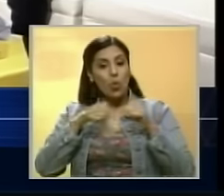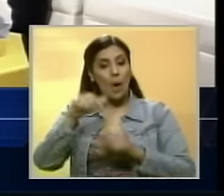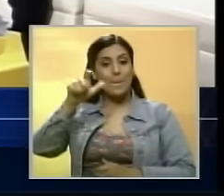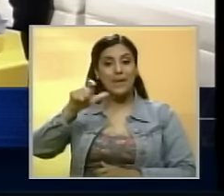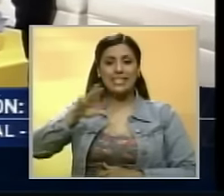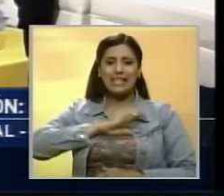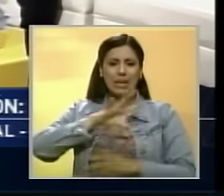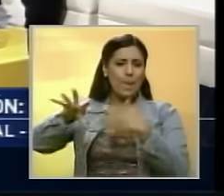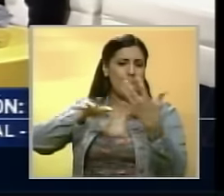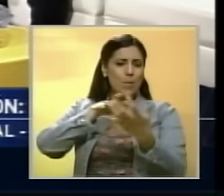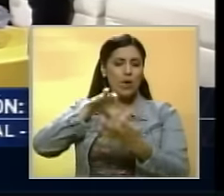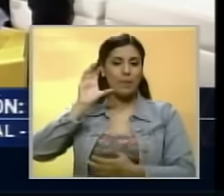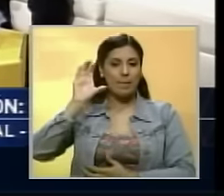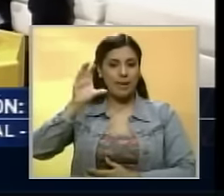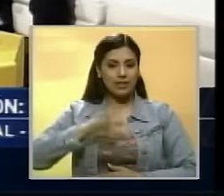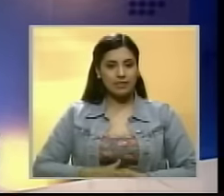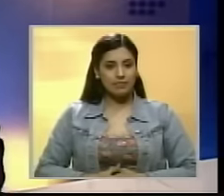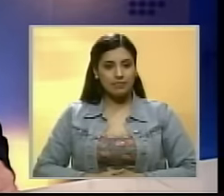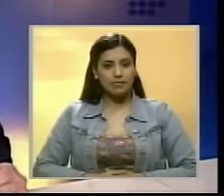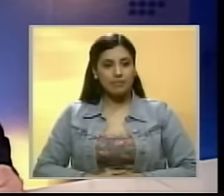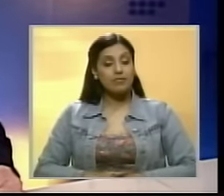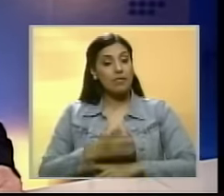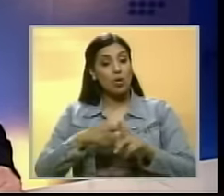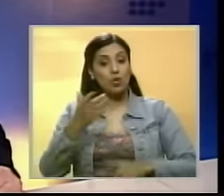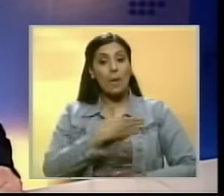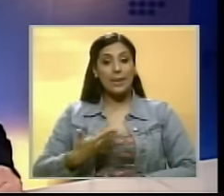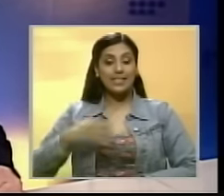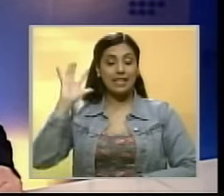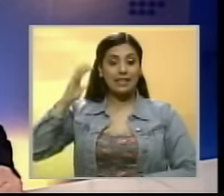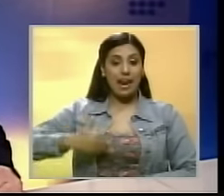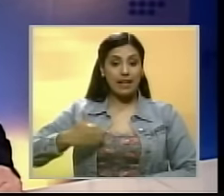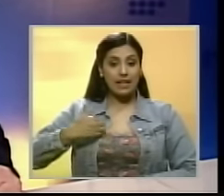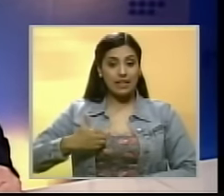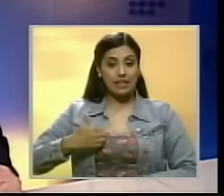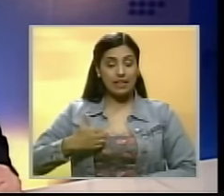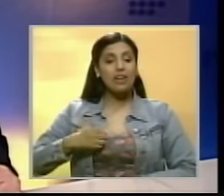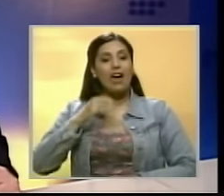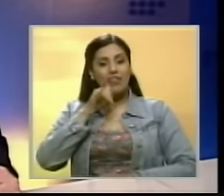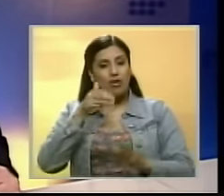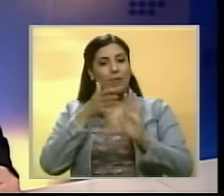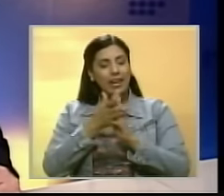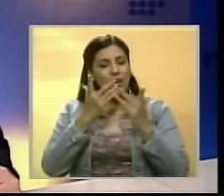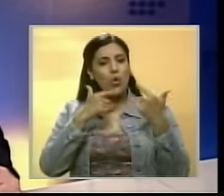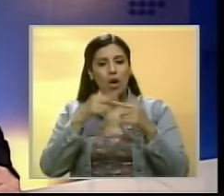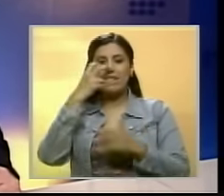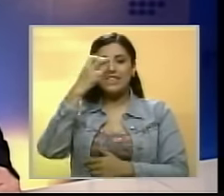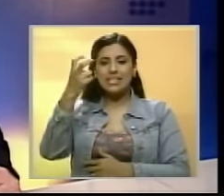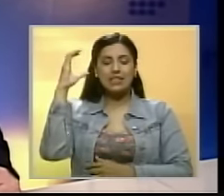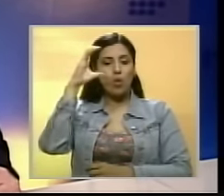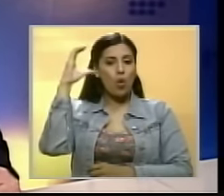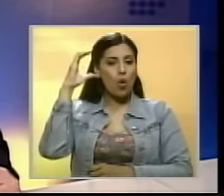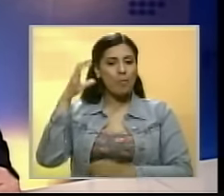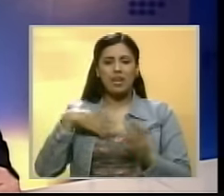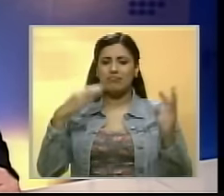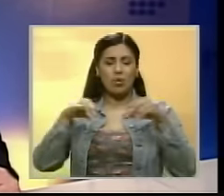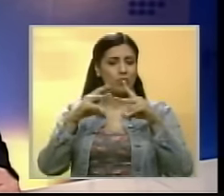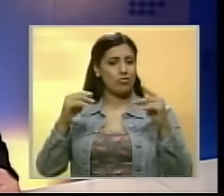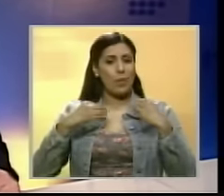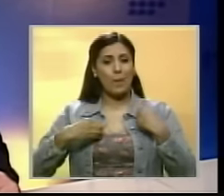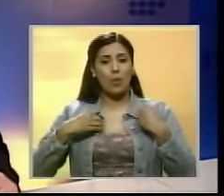pasando dificultades en el país el presidente de Argentina Mauricio macri manifestó durante su visita a Colombia El desacuerdo y